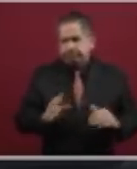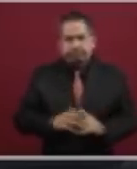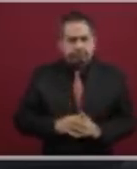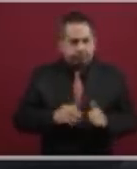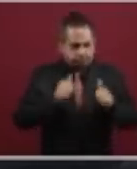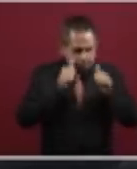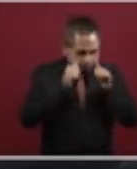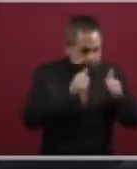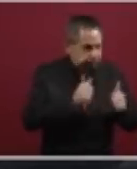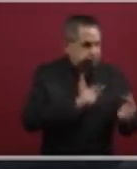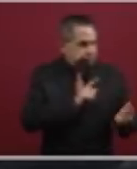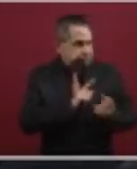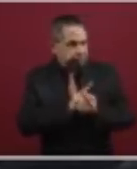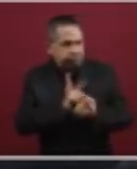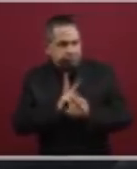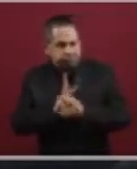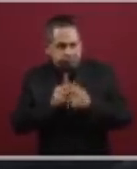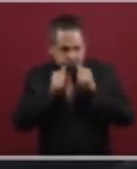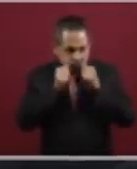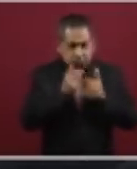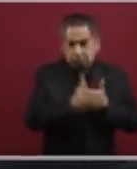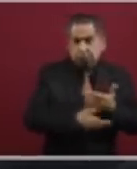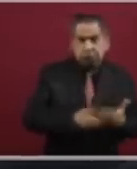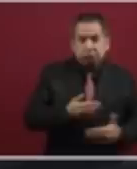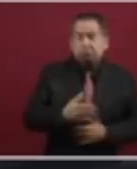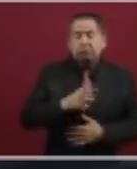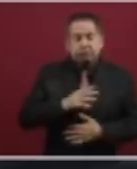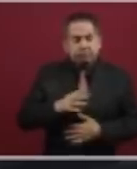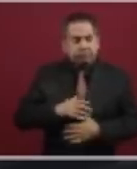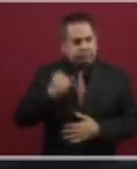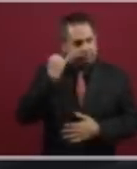atendiendo peticiones que están formulando,